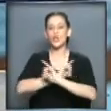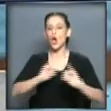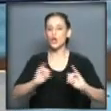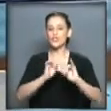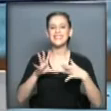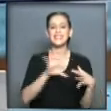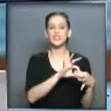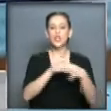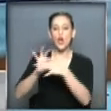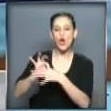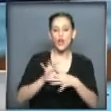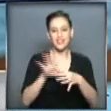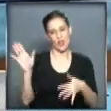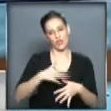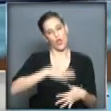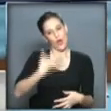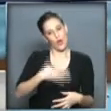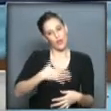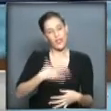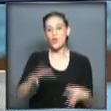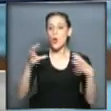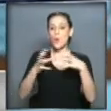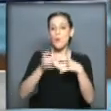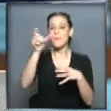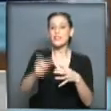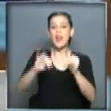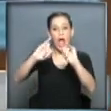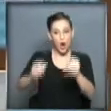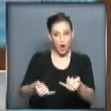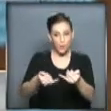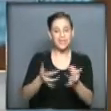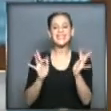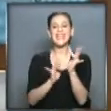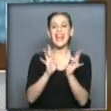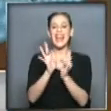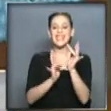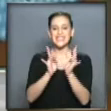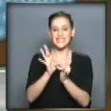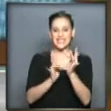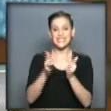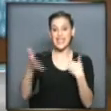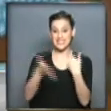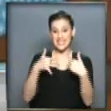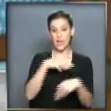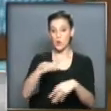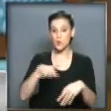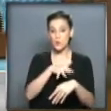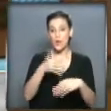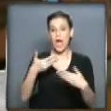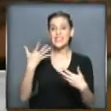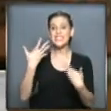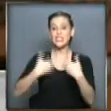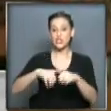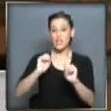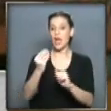solidaria que nos hace bien a todos. Un grupo de jóvenes de la Iglesia del Salvador, de aquí de la zona, se acercó con comida